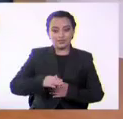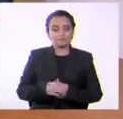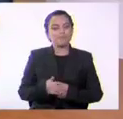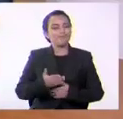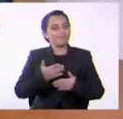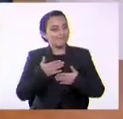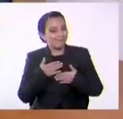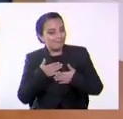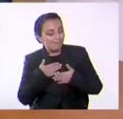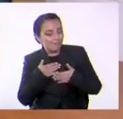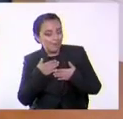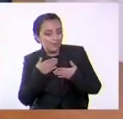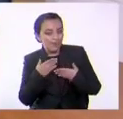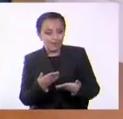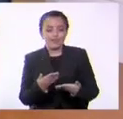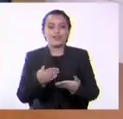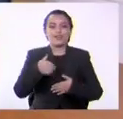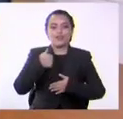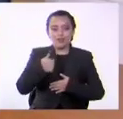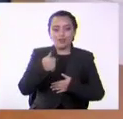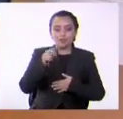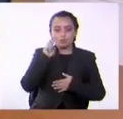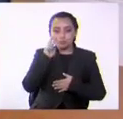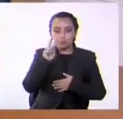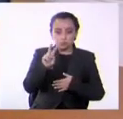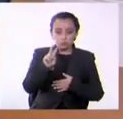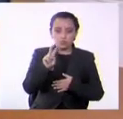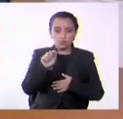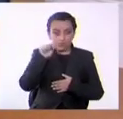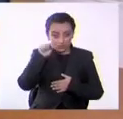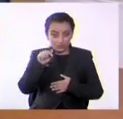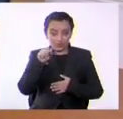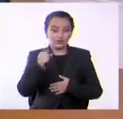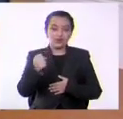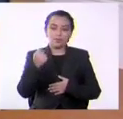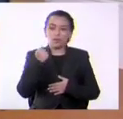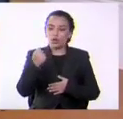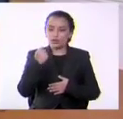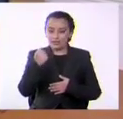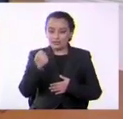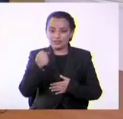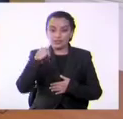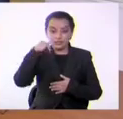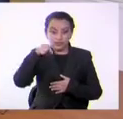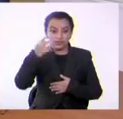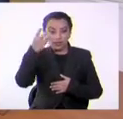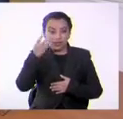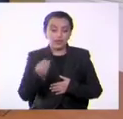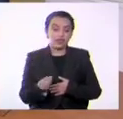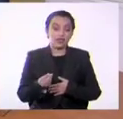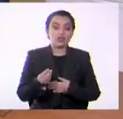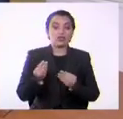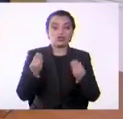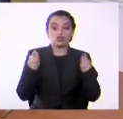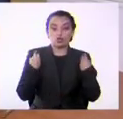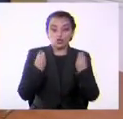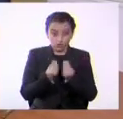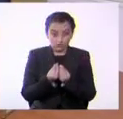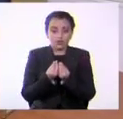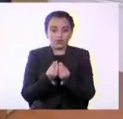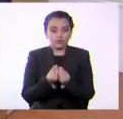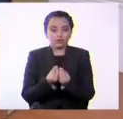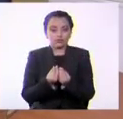acompañando nuevamente en este día donde la materia principal es la materia de estudios sociales. Ahora ha llegado el turno de los